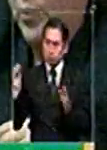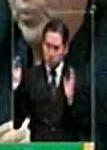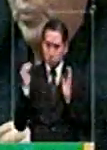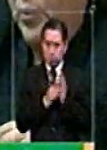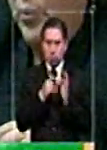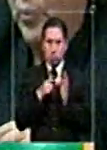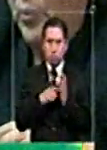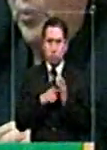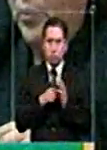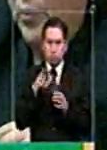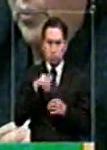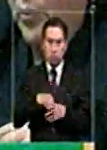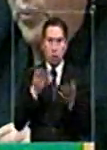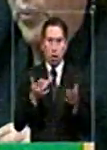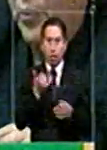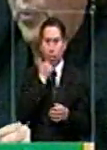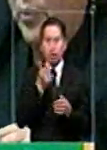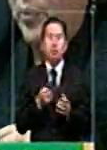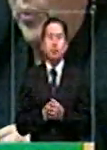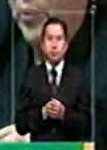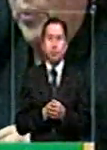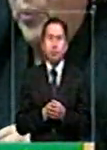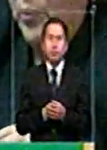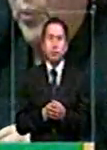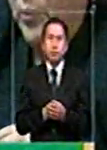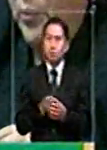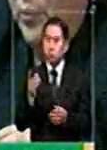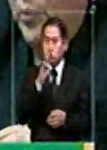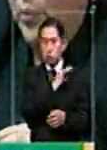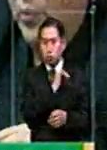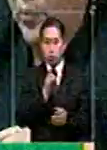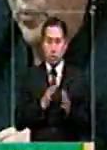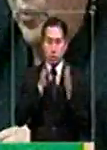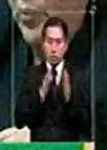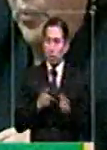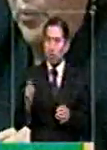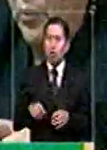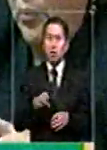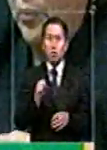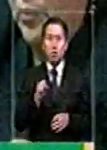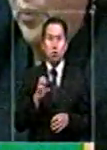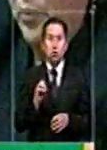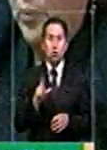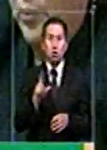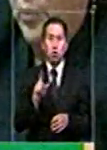que sí interviene. El concejal de Solvo,